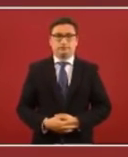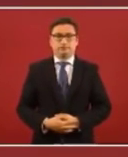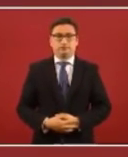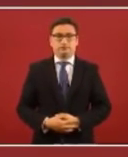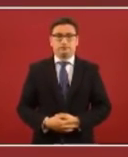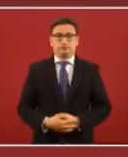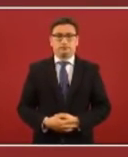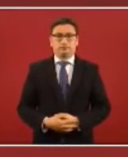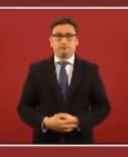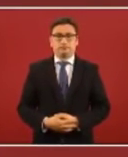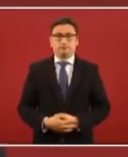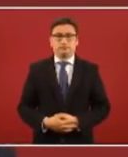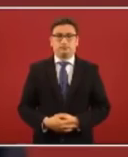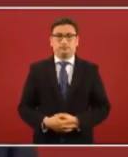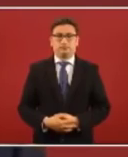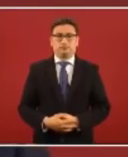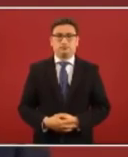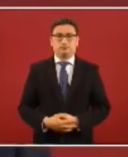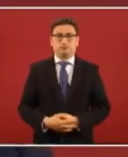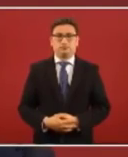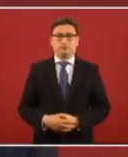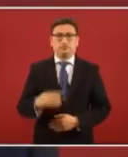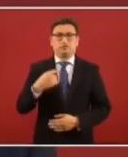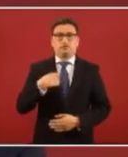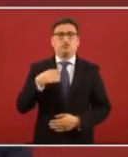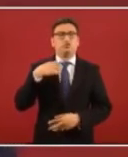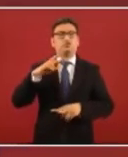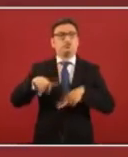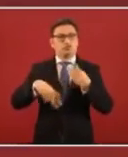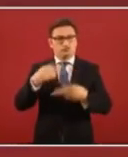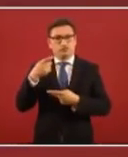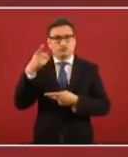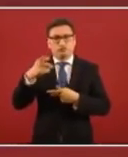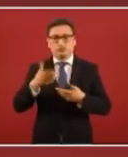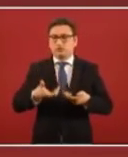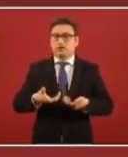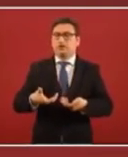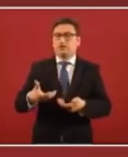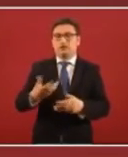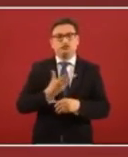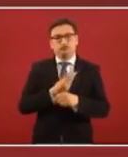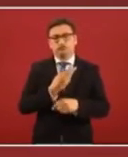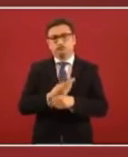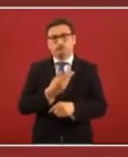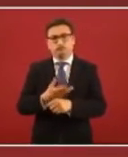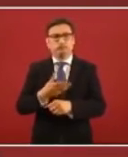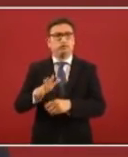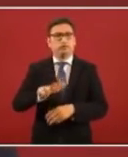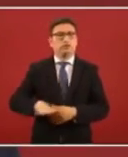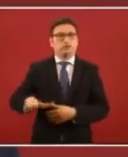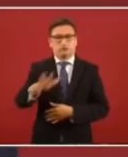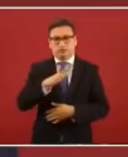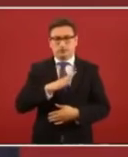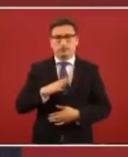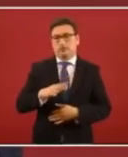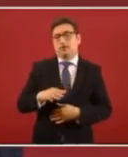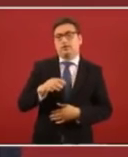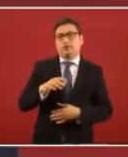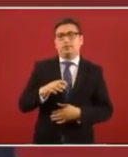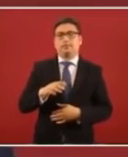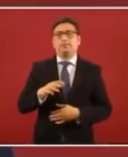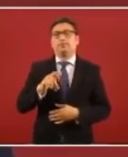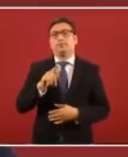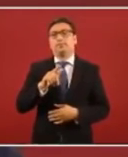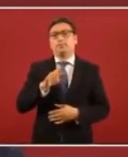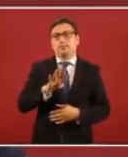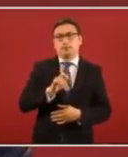Fui a la supervisión de un camino que estamos construyendo de Badiraguato